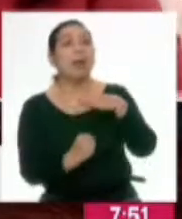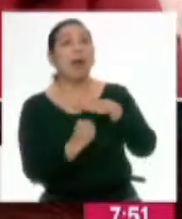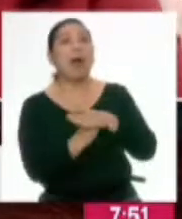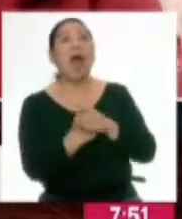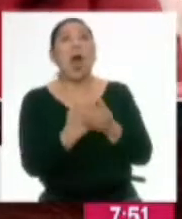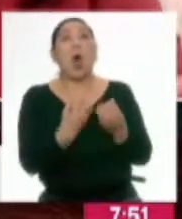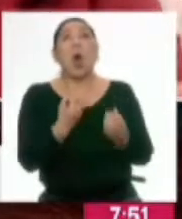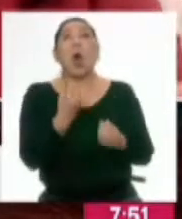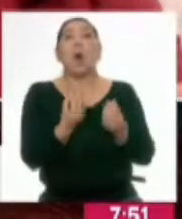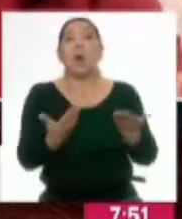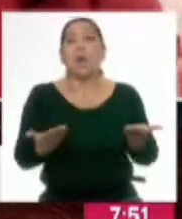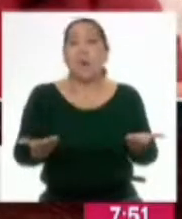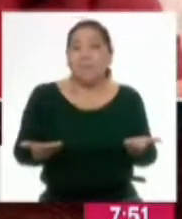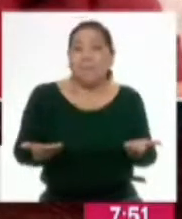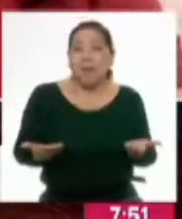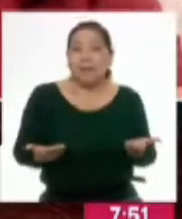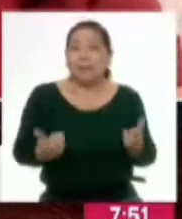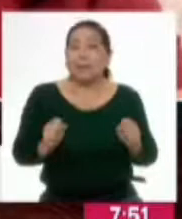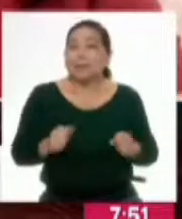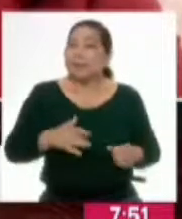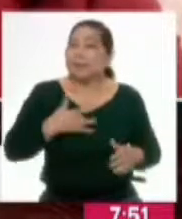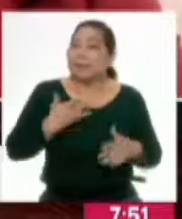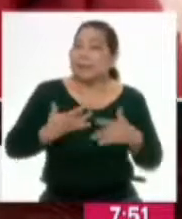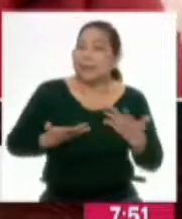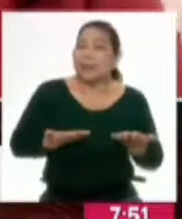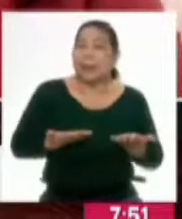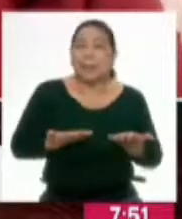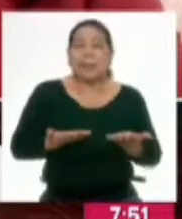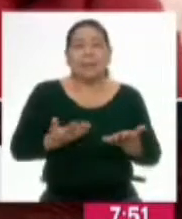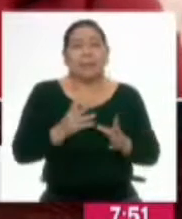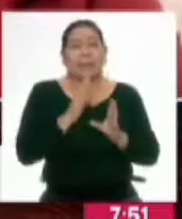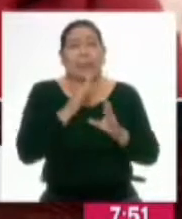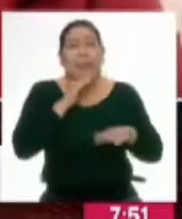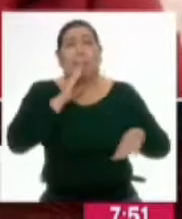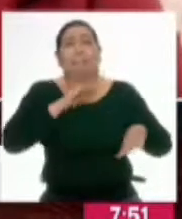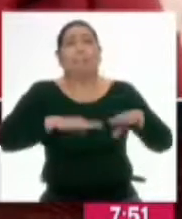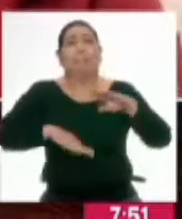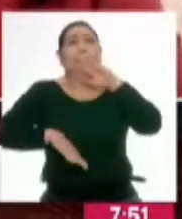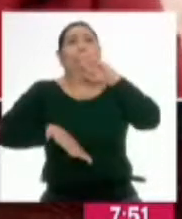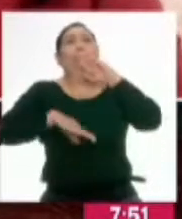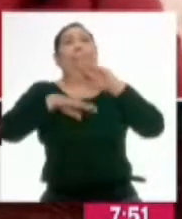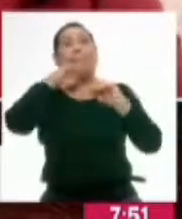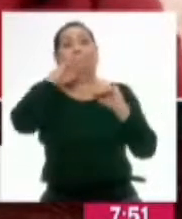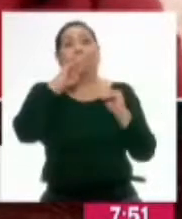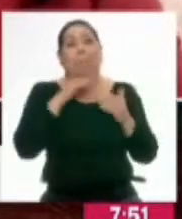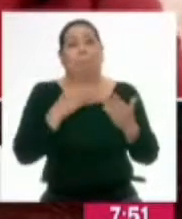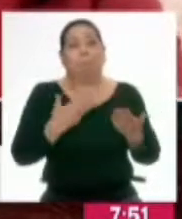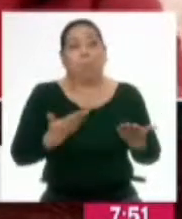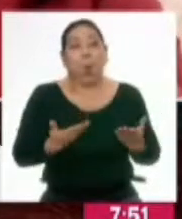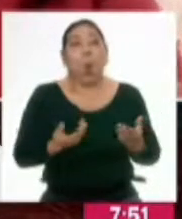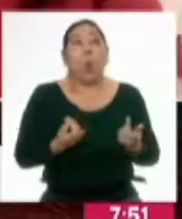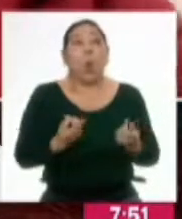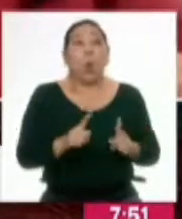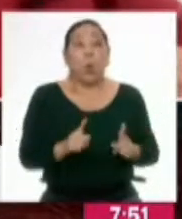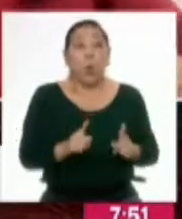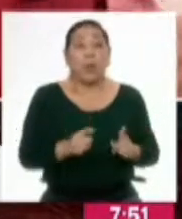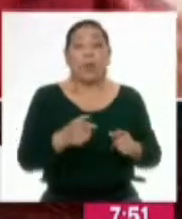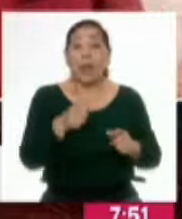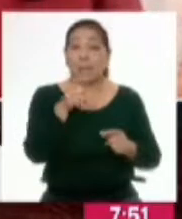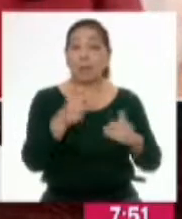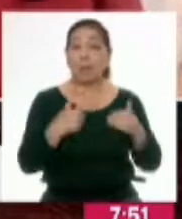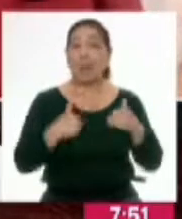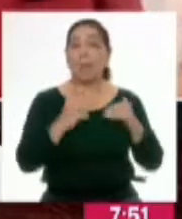alrededor, y entonces de alguna manera se siente cada vez con mayor frustración. El problema es cuando el